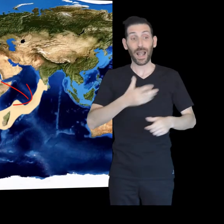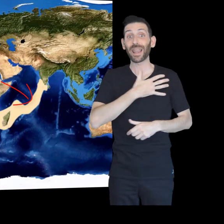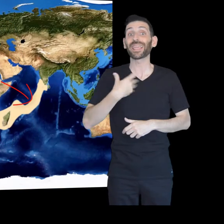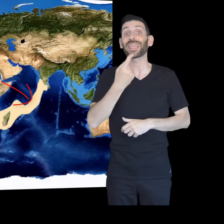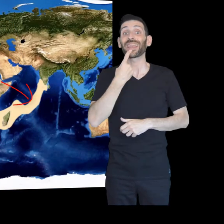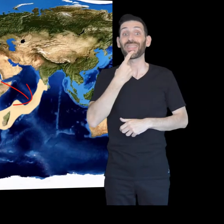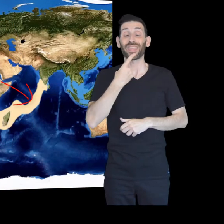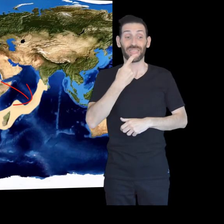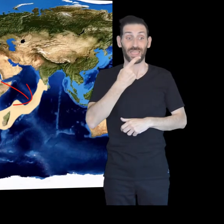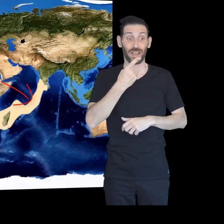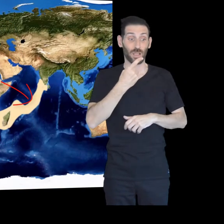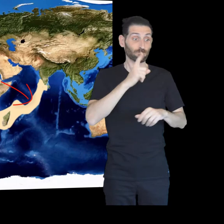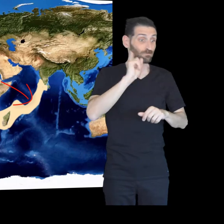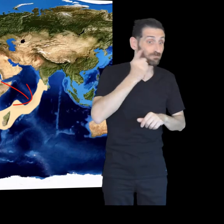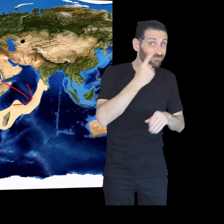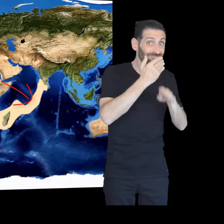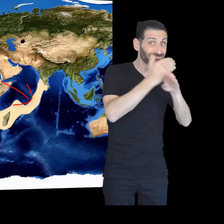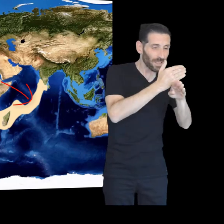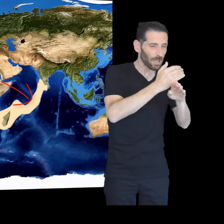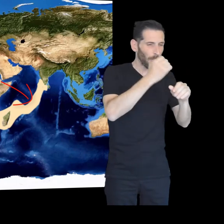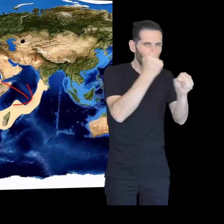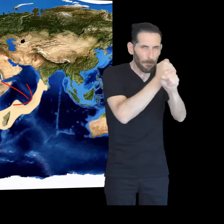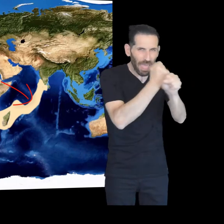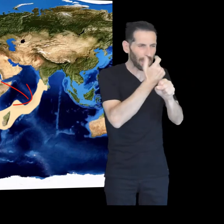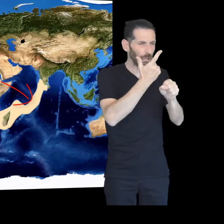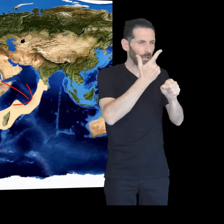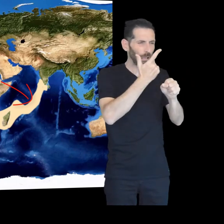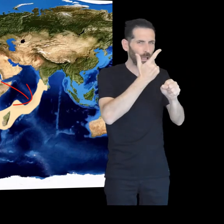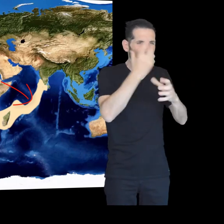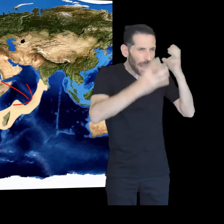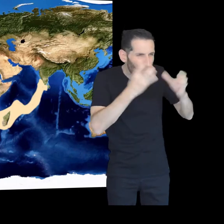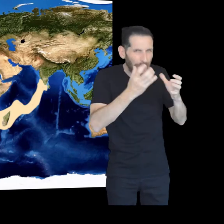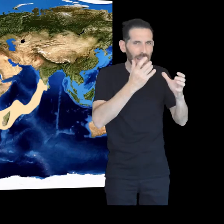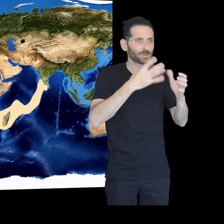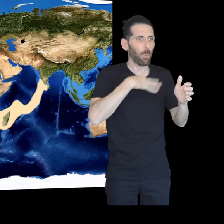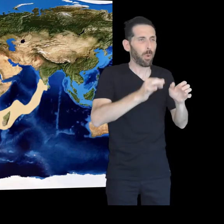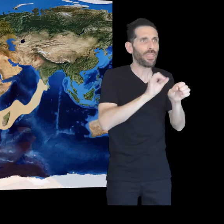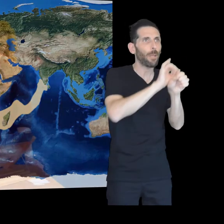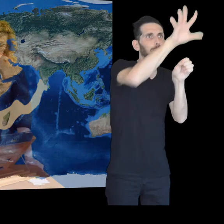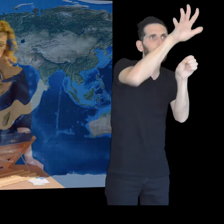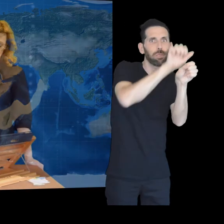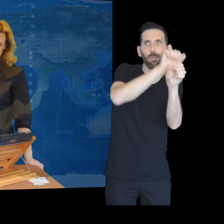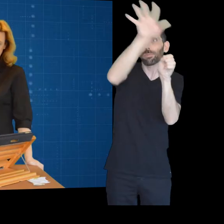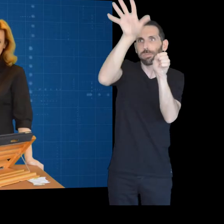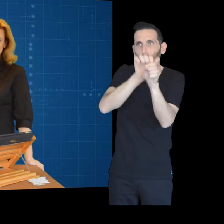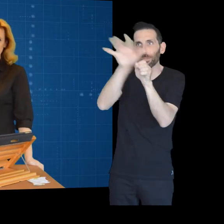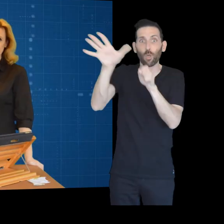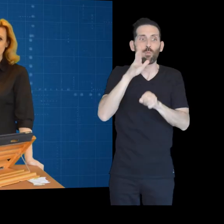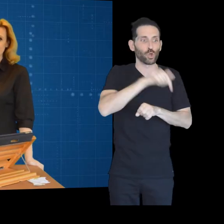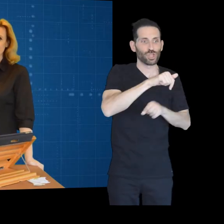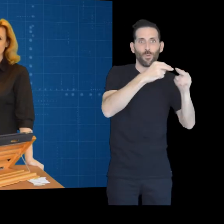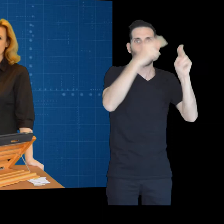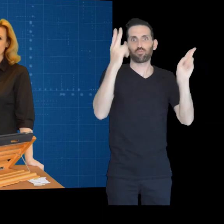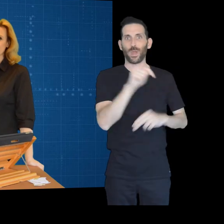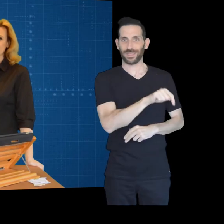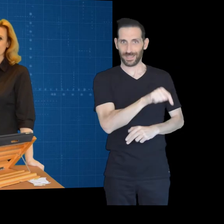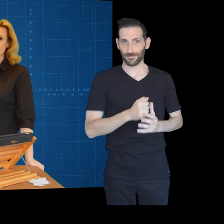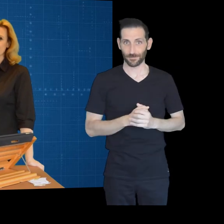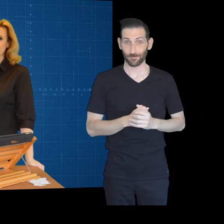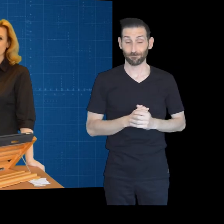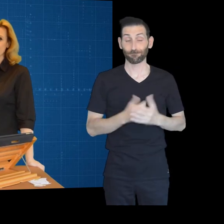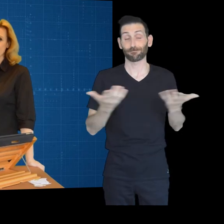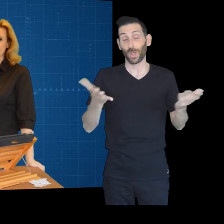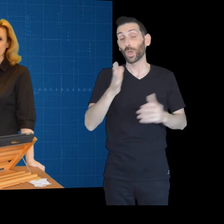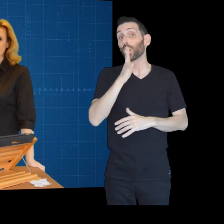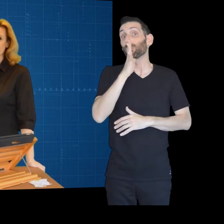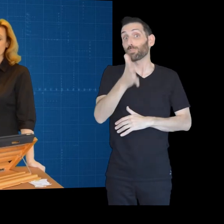puderan explicar a continuidade dos restos fósiles, animais e vegetais, que atopaba e que argumentaba o noso amigo Wegener.